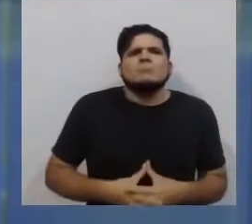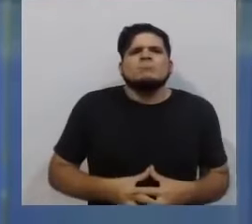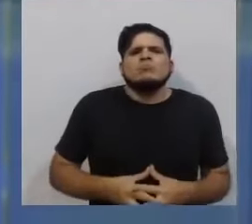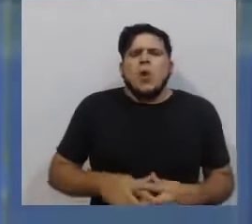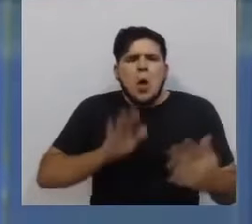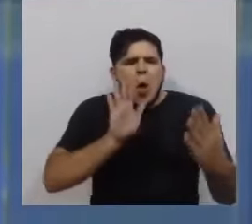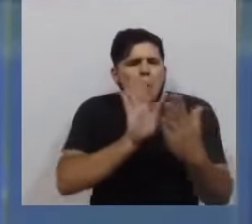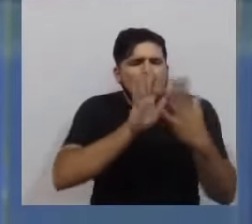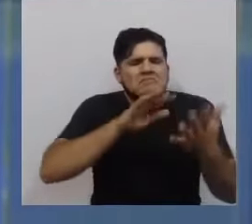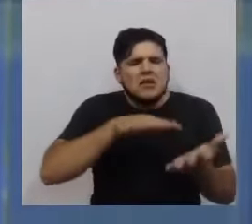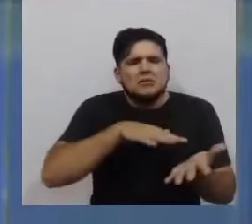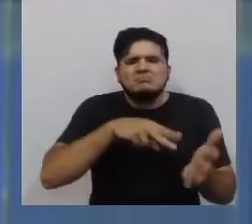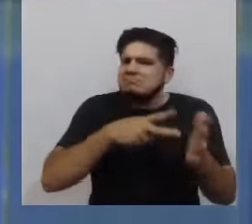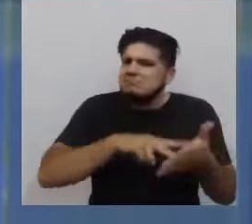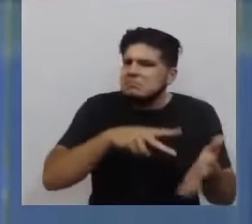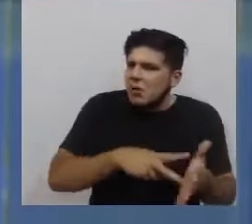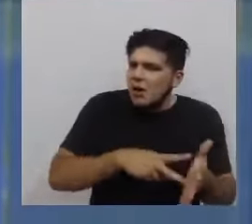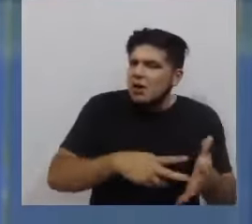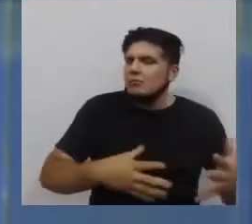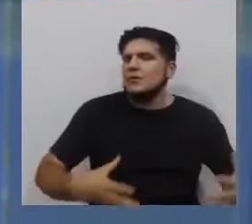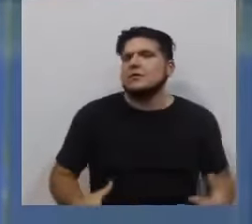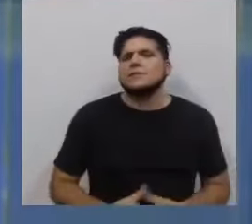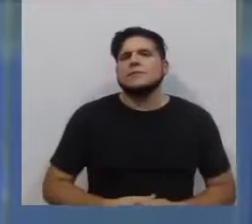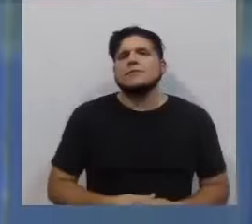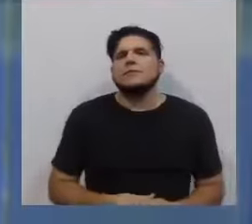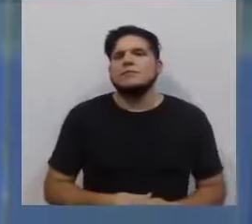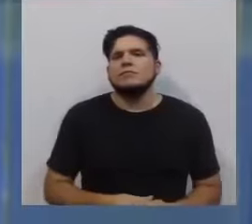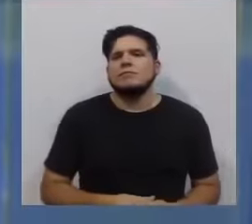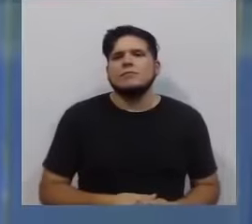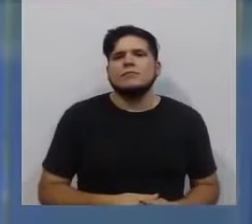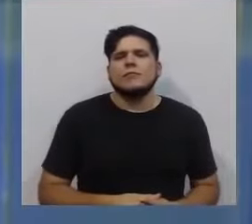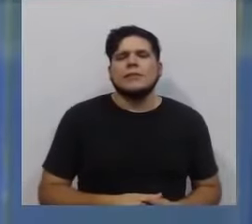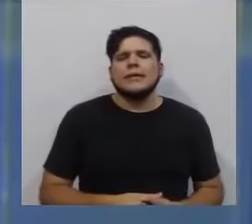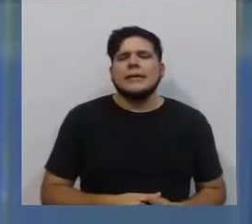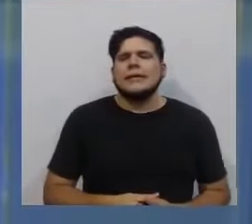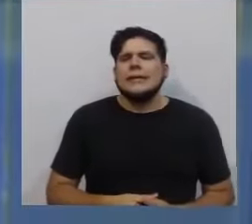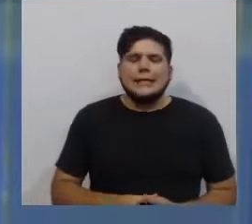o sea sentía las cartas porque necesitan que alguien les ayude